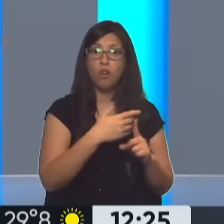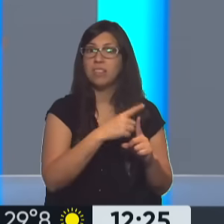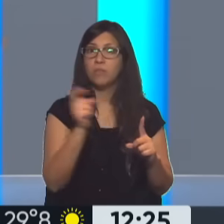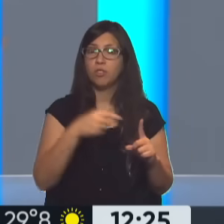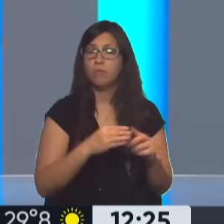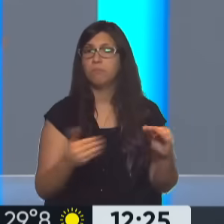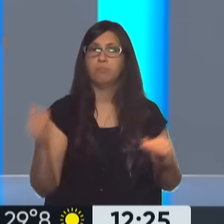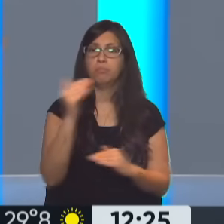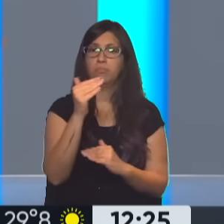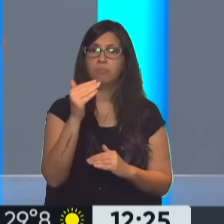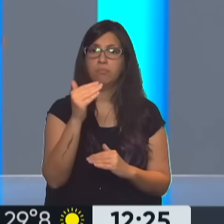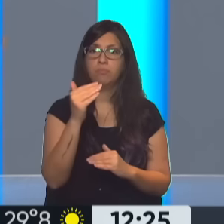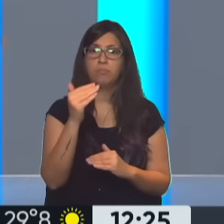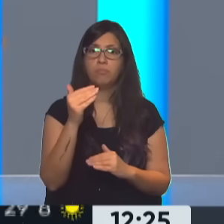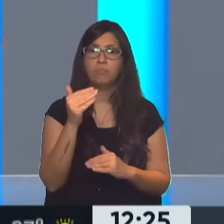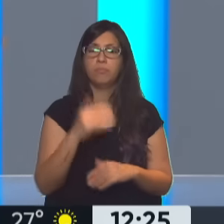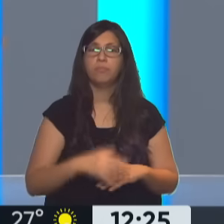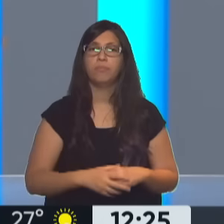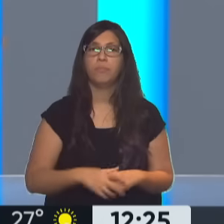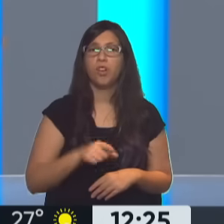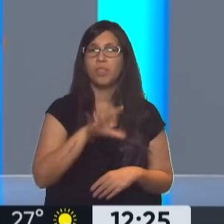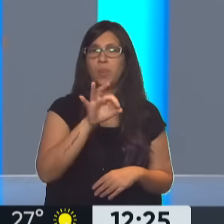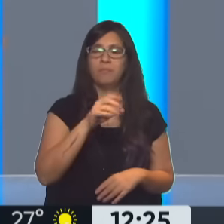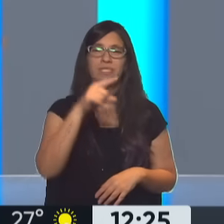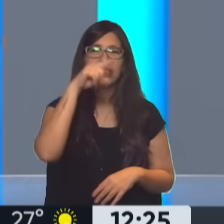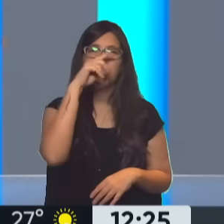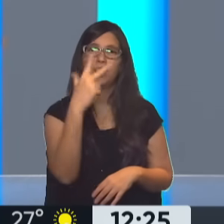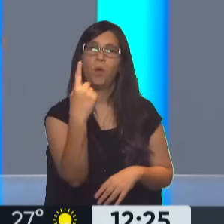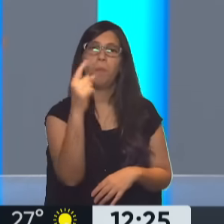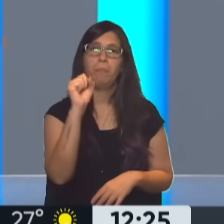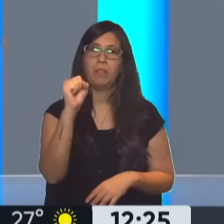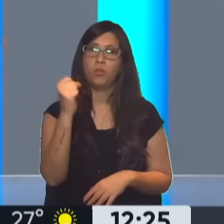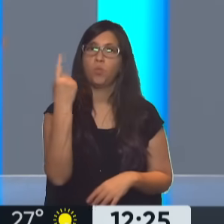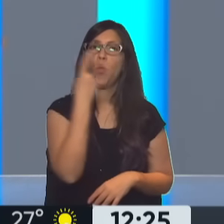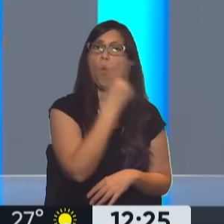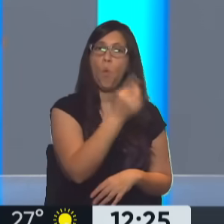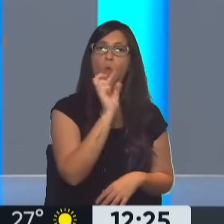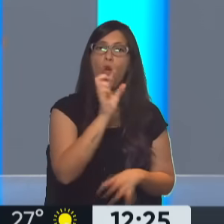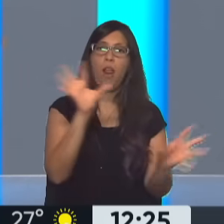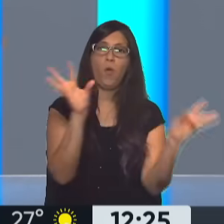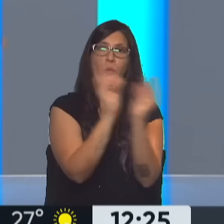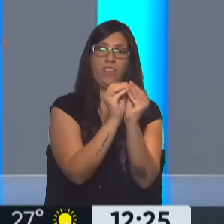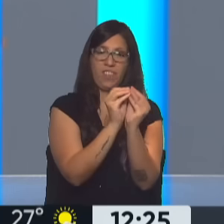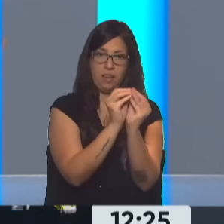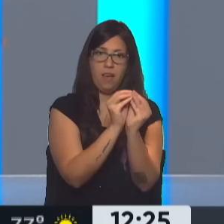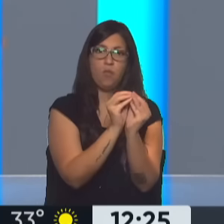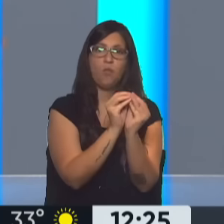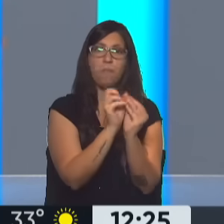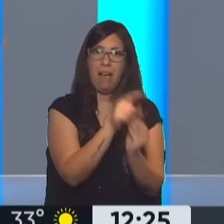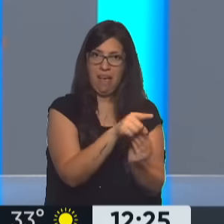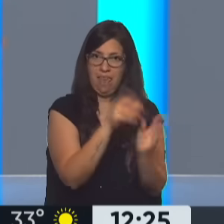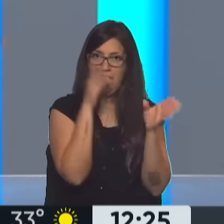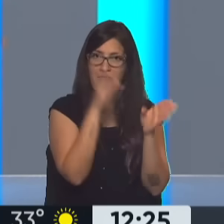sería llevaría a 365.50 a 731 pesos el dólar unificado para para esto